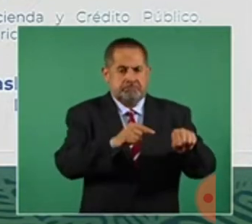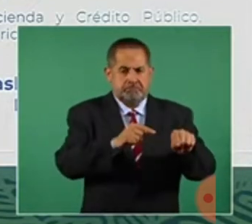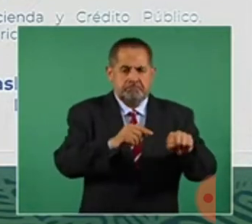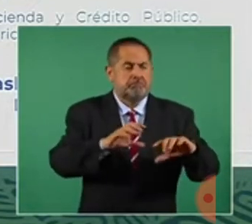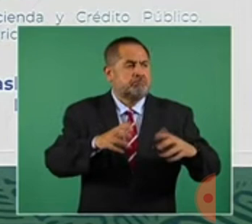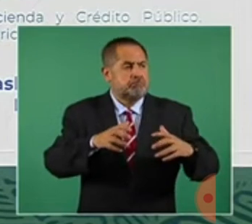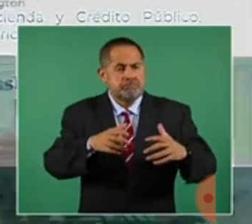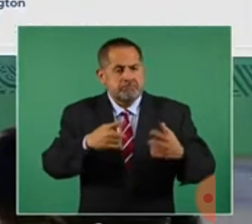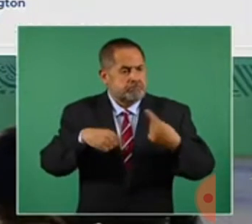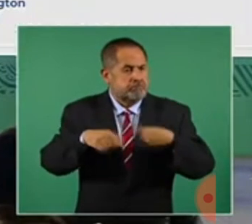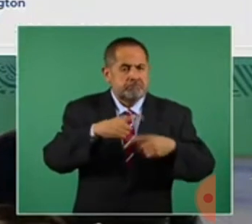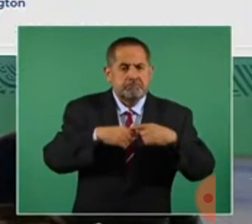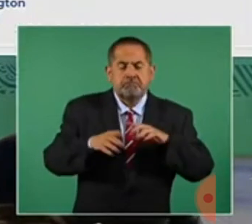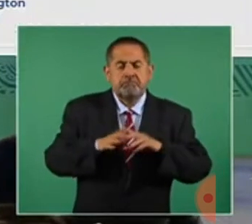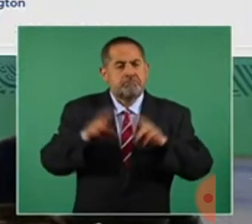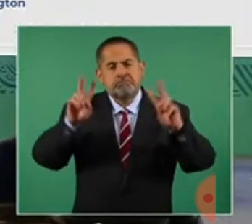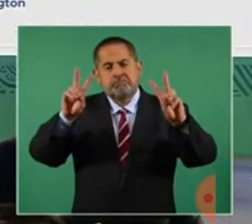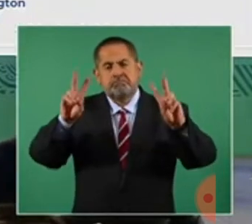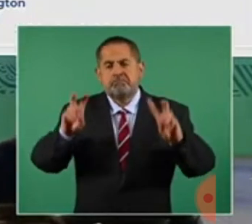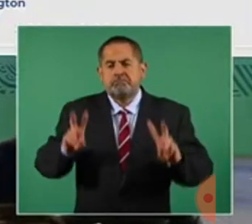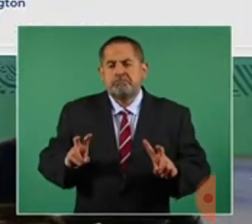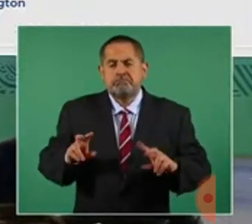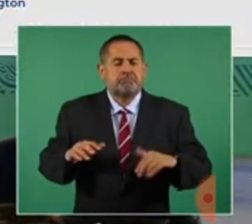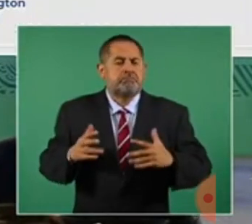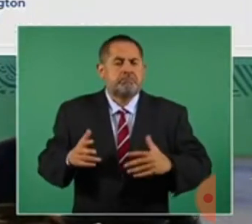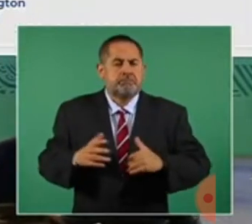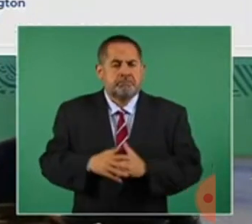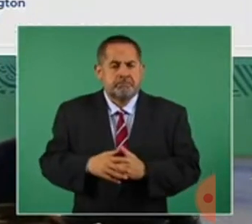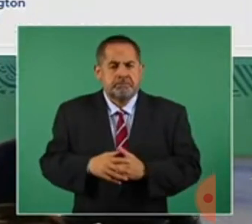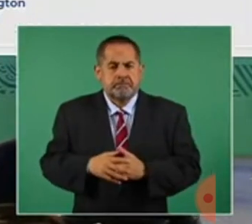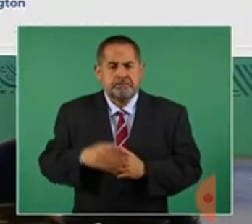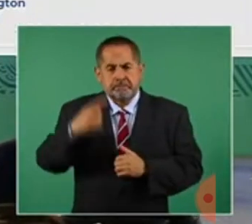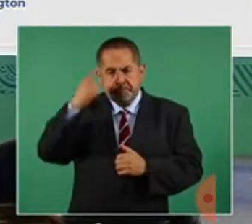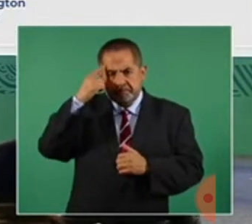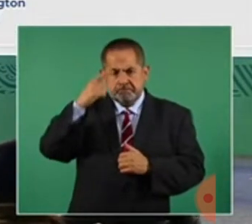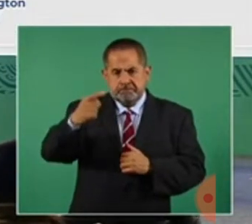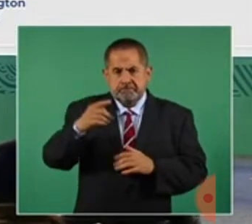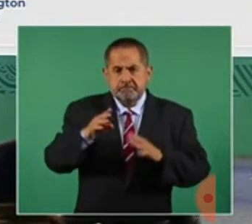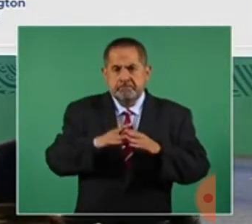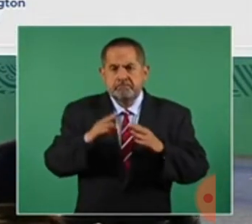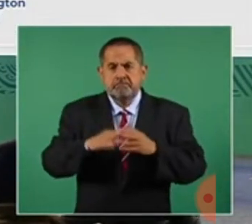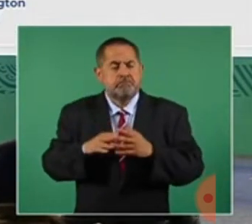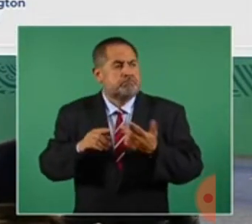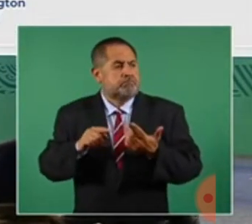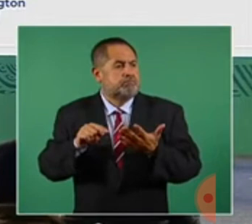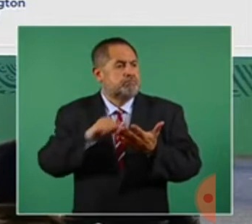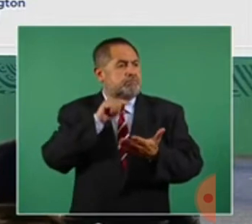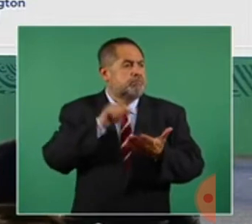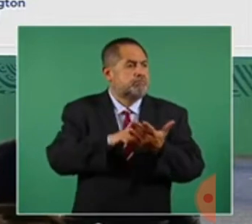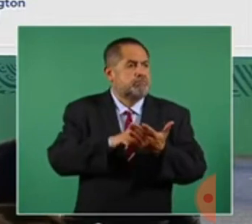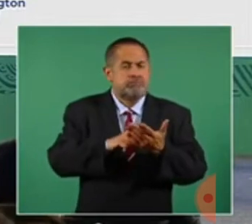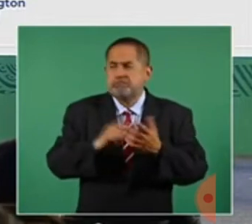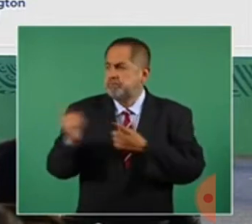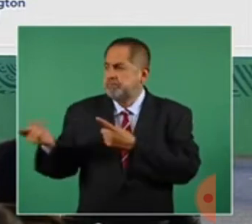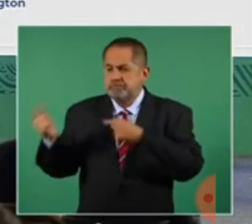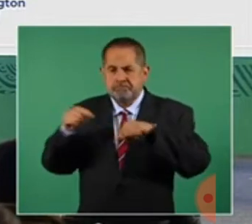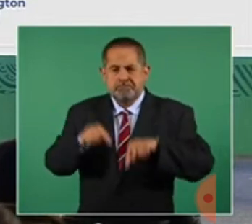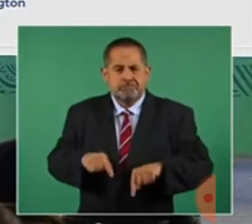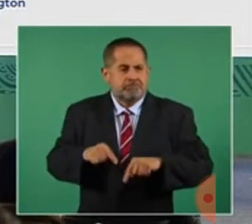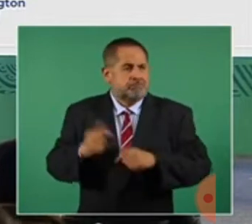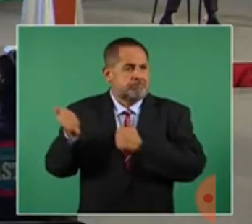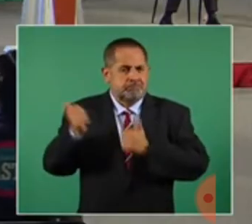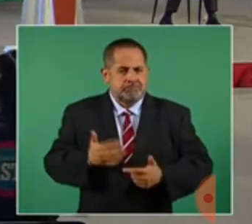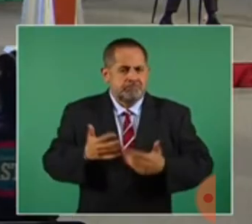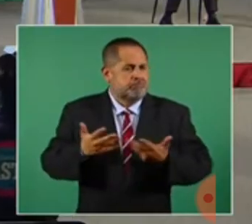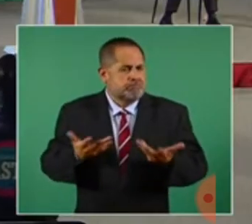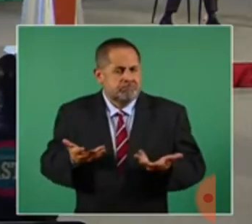sumando, y los principales temas de la agenda son relocalización de las cadenas de suministro hacia nuestro país,